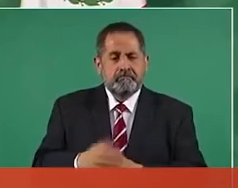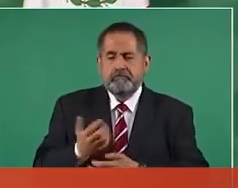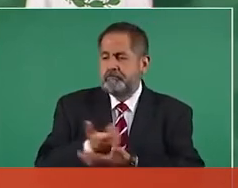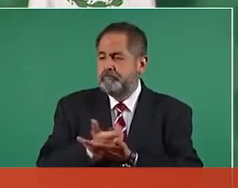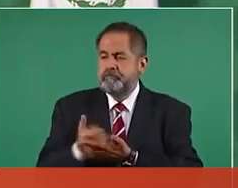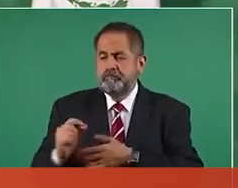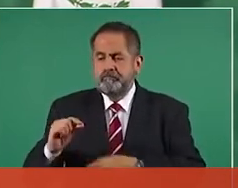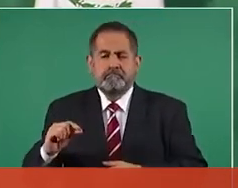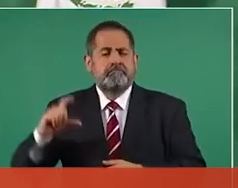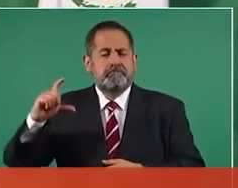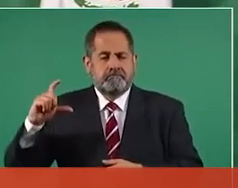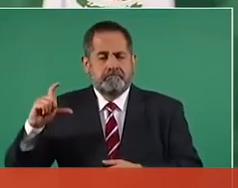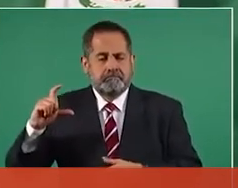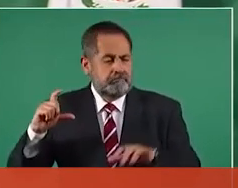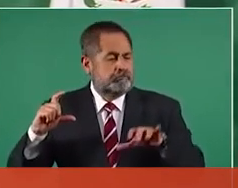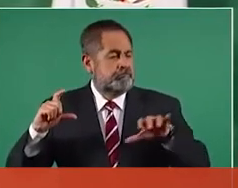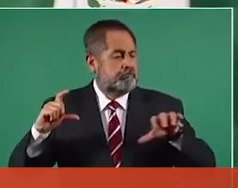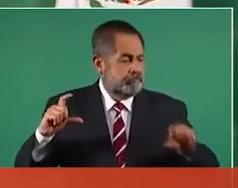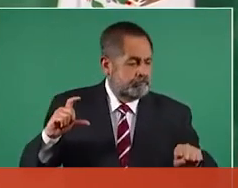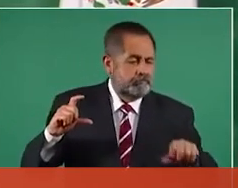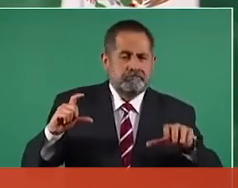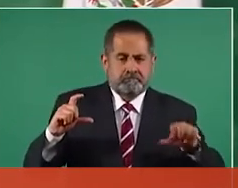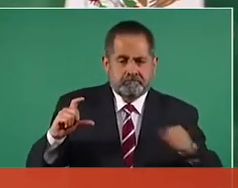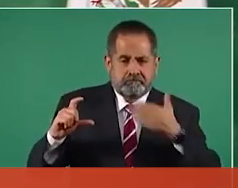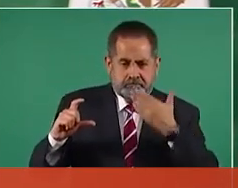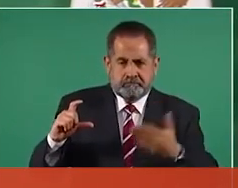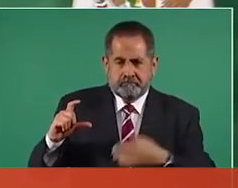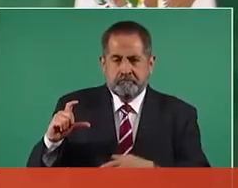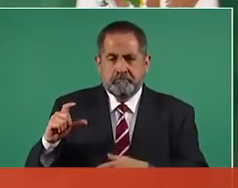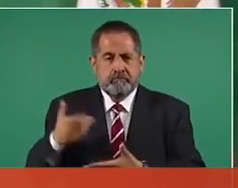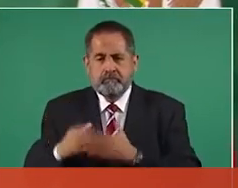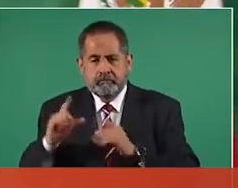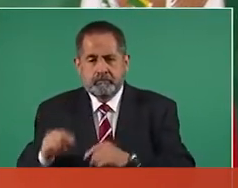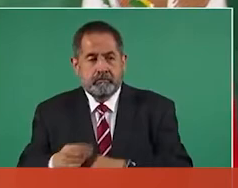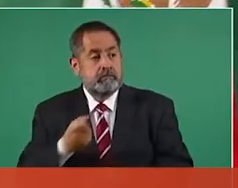modelo neoliberal, que todavía hay quienes aplauden.